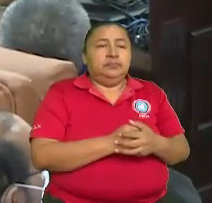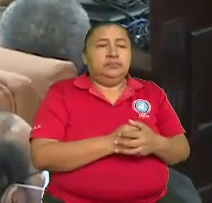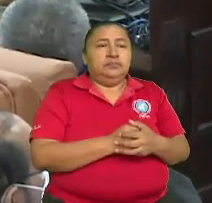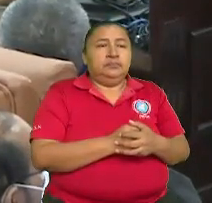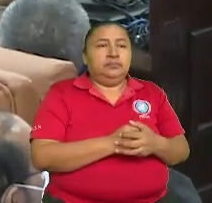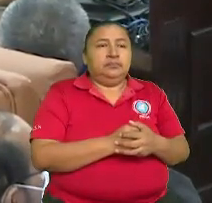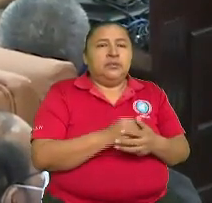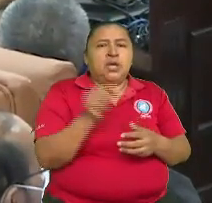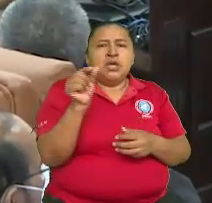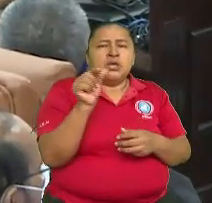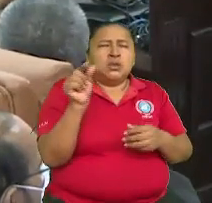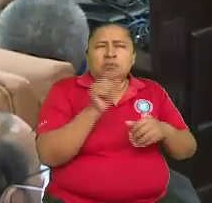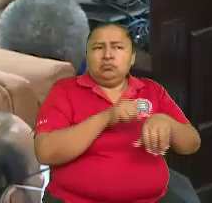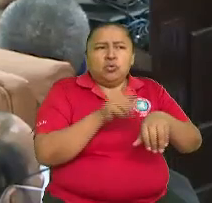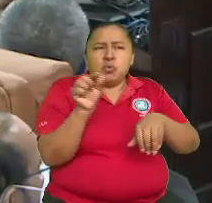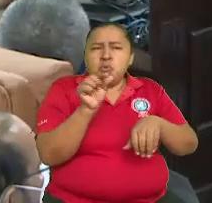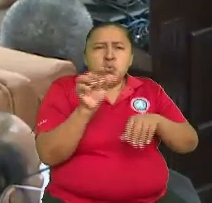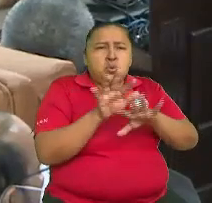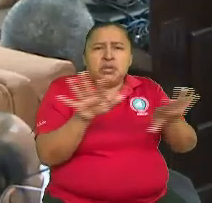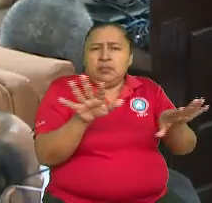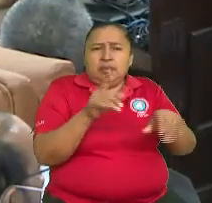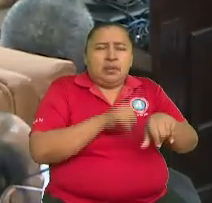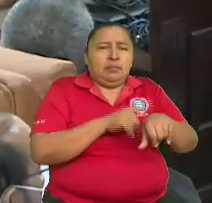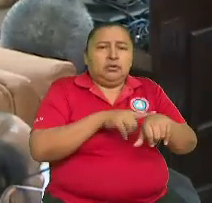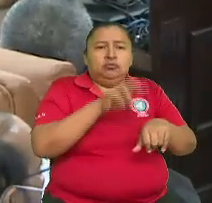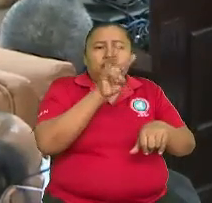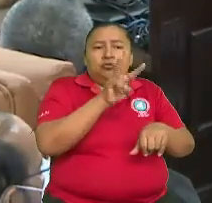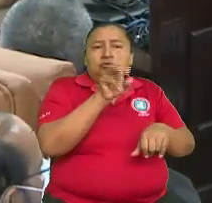en el último periodo.